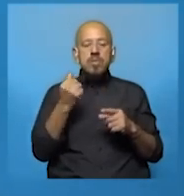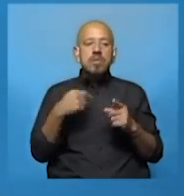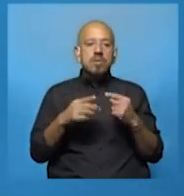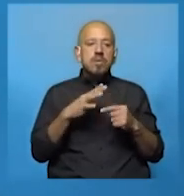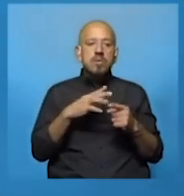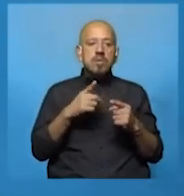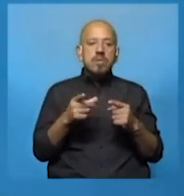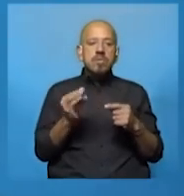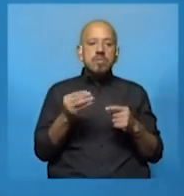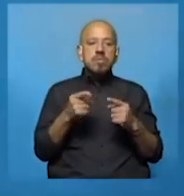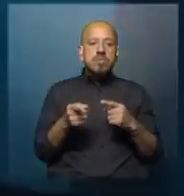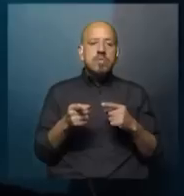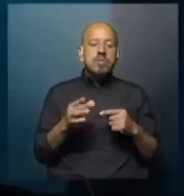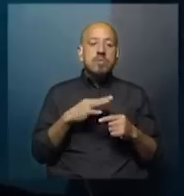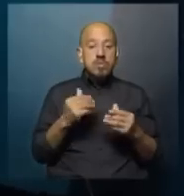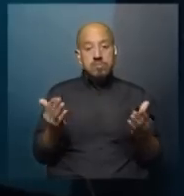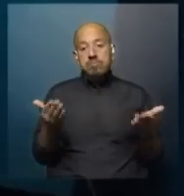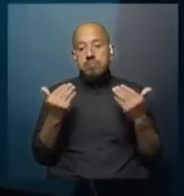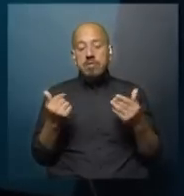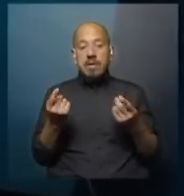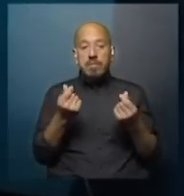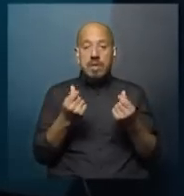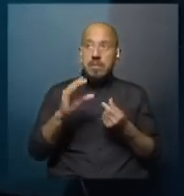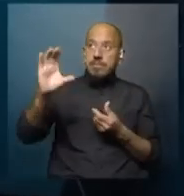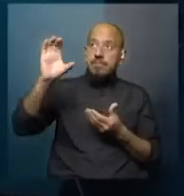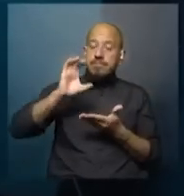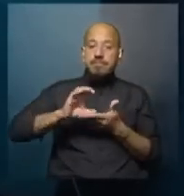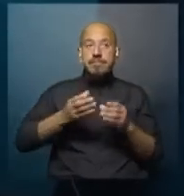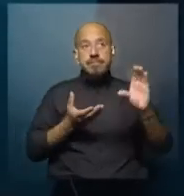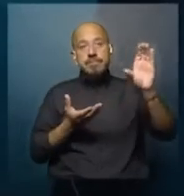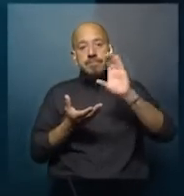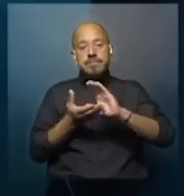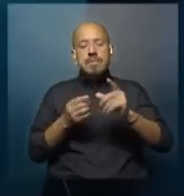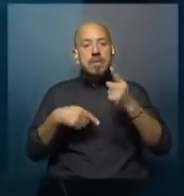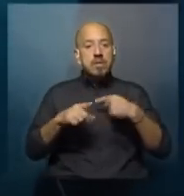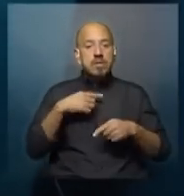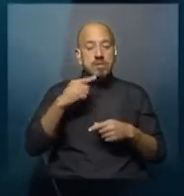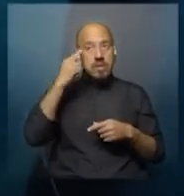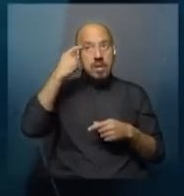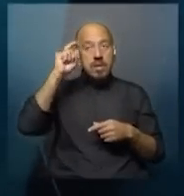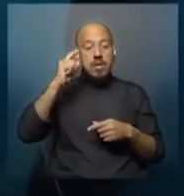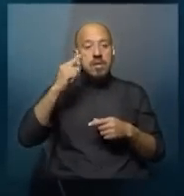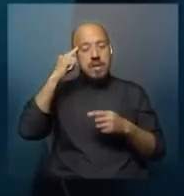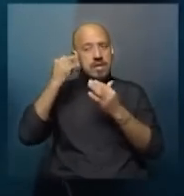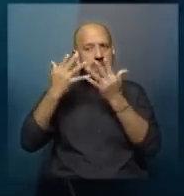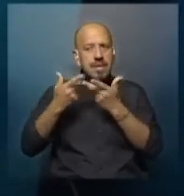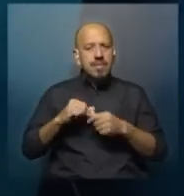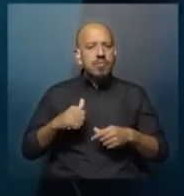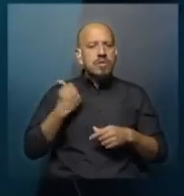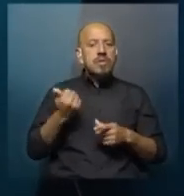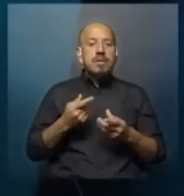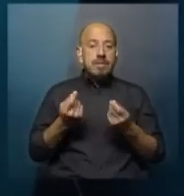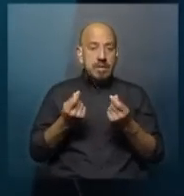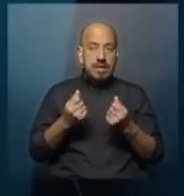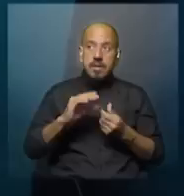en fin entonces todo el tiempo estamos estimulando que venga dinero afuera las O sea que la estrategia de aprovecharse para que venga capital extranjero